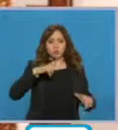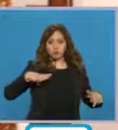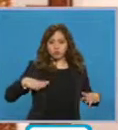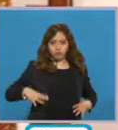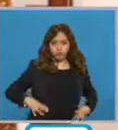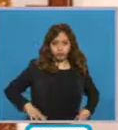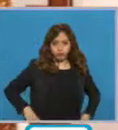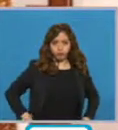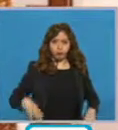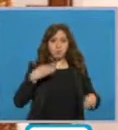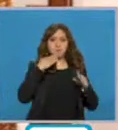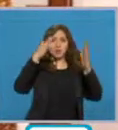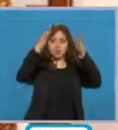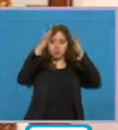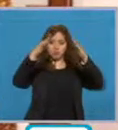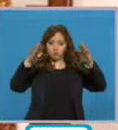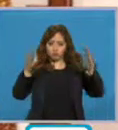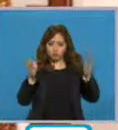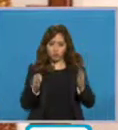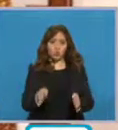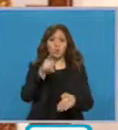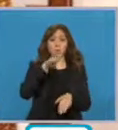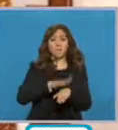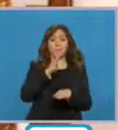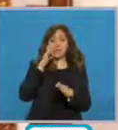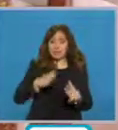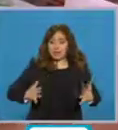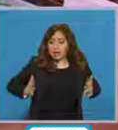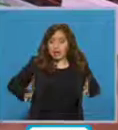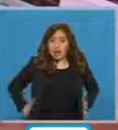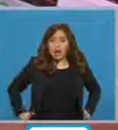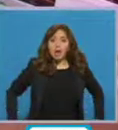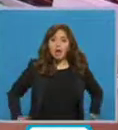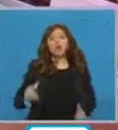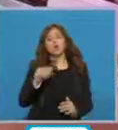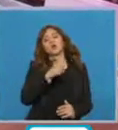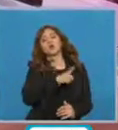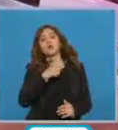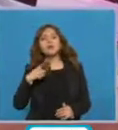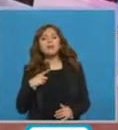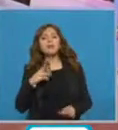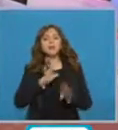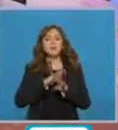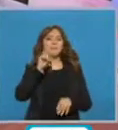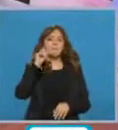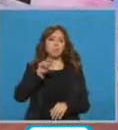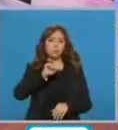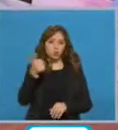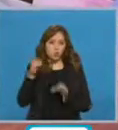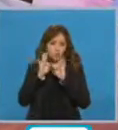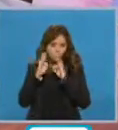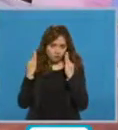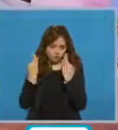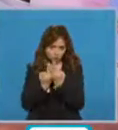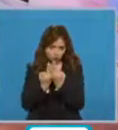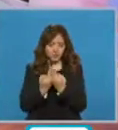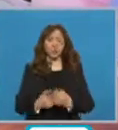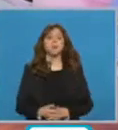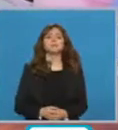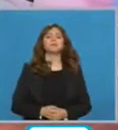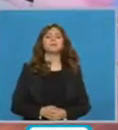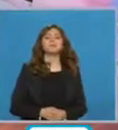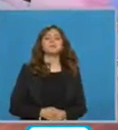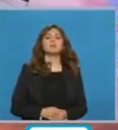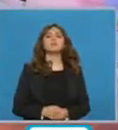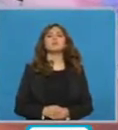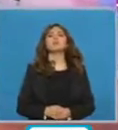sí, Simplemente sácale imagínate. provecho. No lo hagas ver más grande de lo que es. Mira, ahí tenemos solamente un vestido. Ahora sí es importante, tú nos lo dirás,